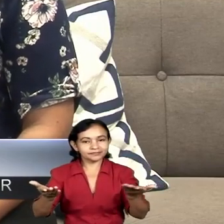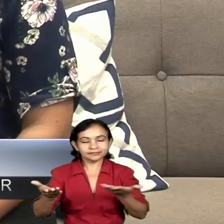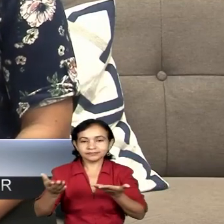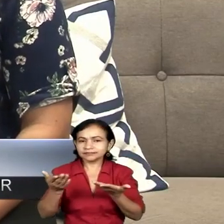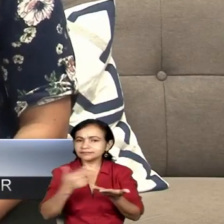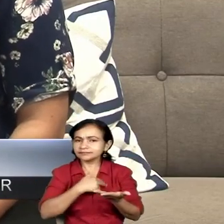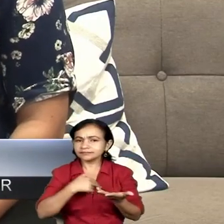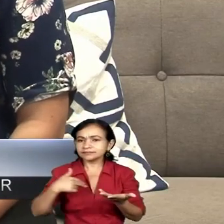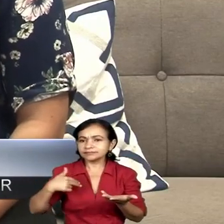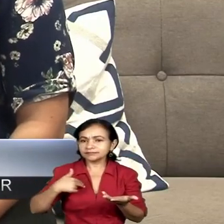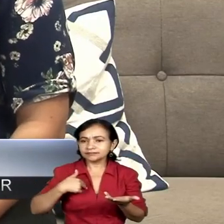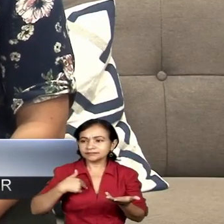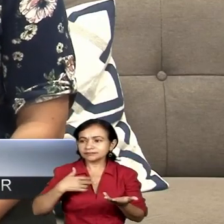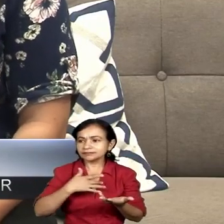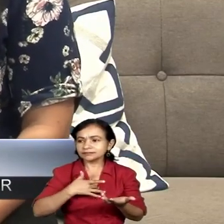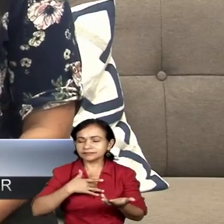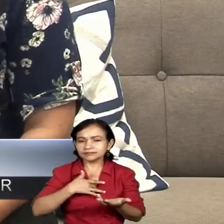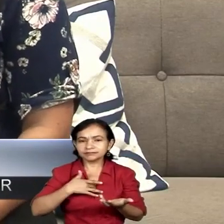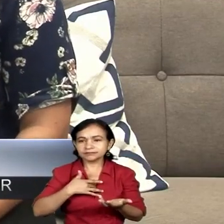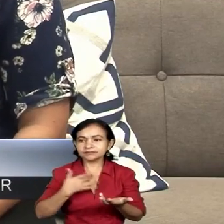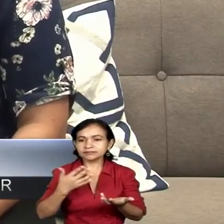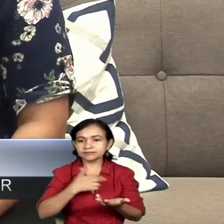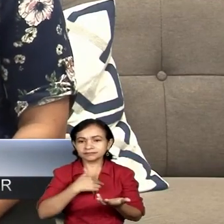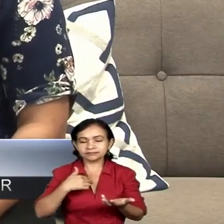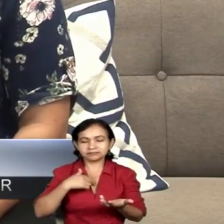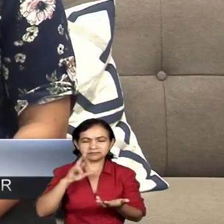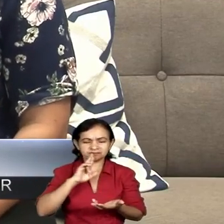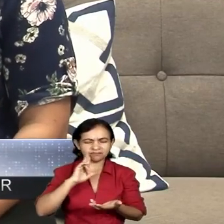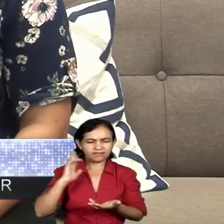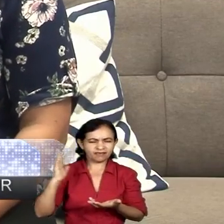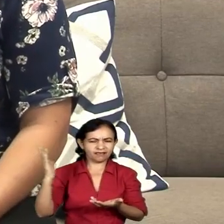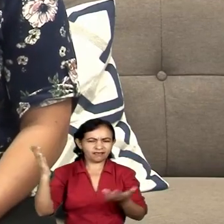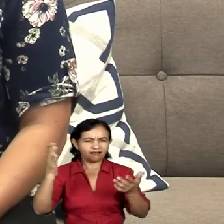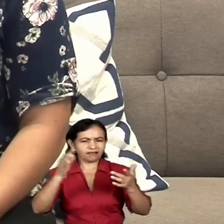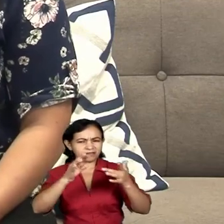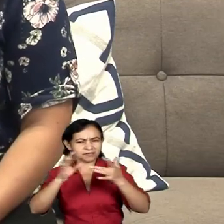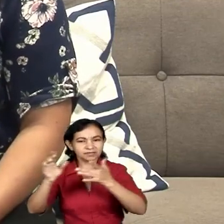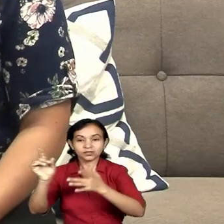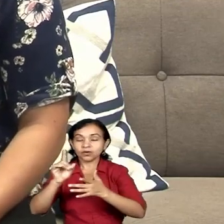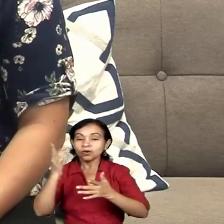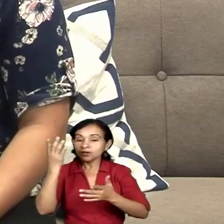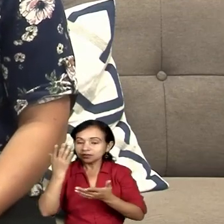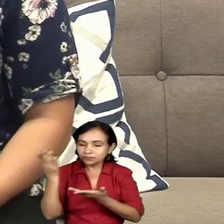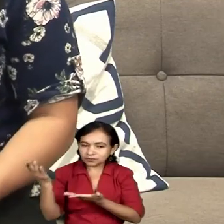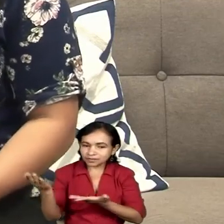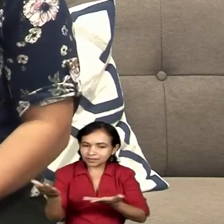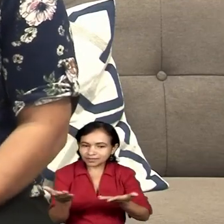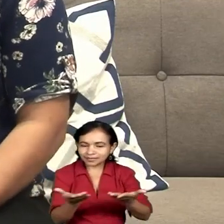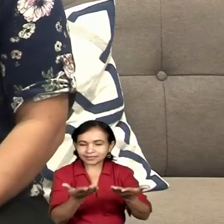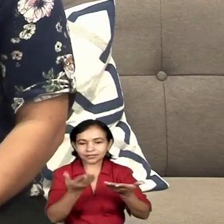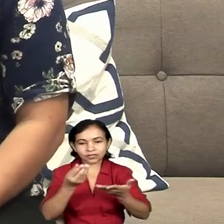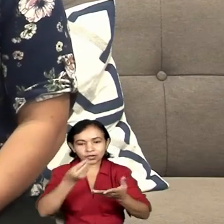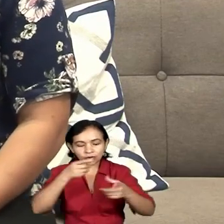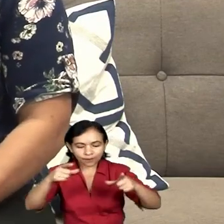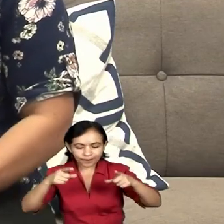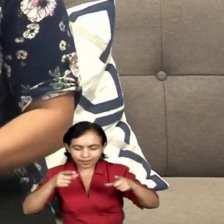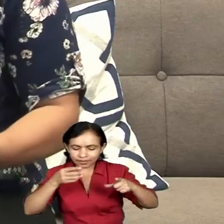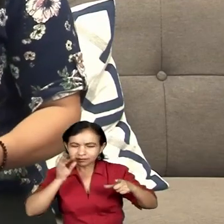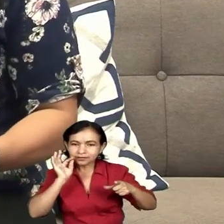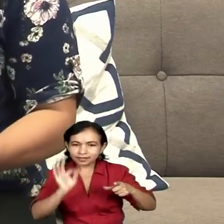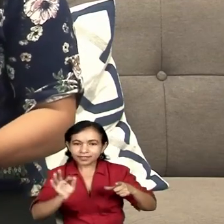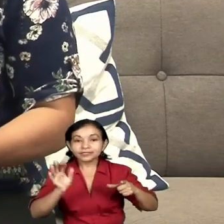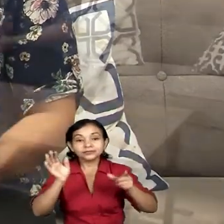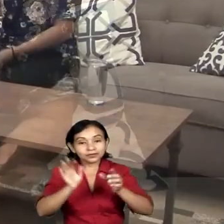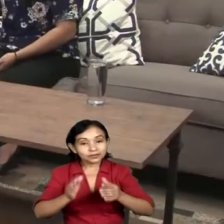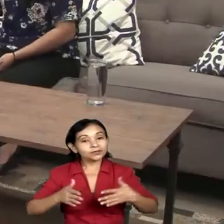hace, vos no necesitas tener un gran restaurante, la cosa es que te reciban lindo, que te reciban bien y que tu comida esté rica, ¿verdad? Entonces eso es lo que te